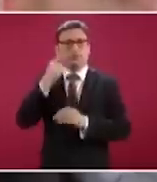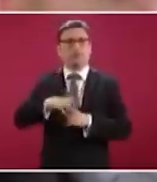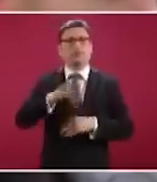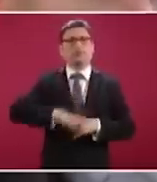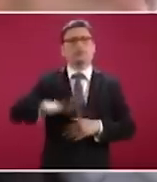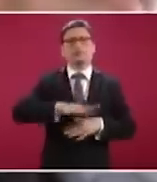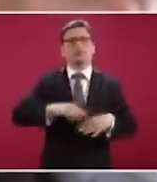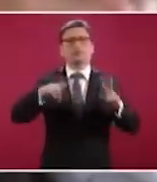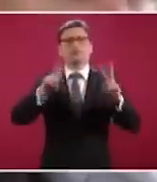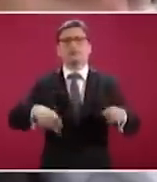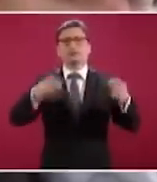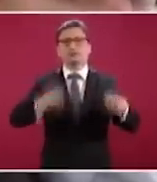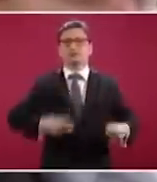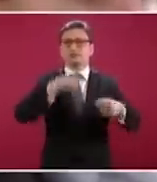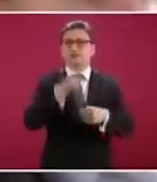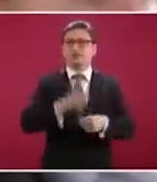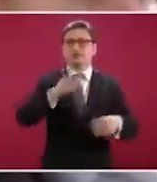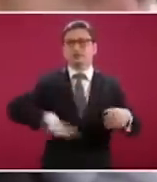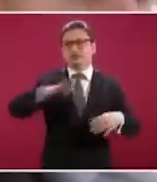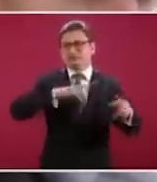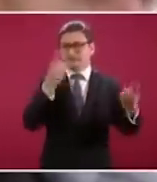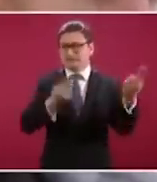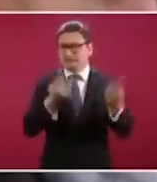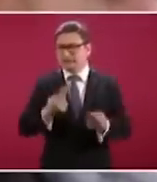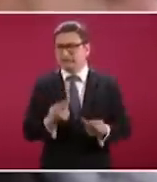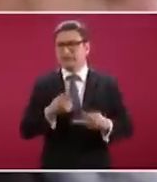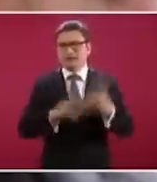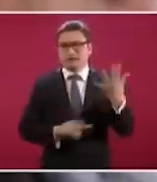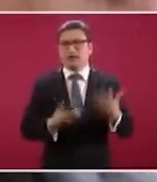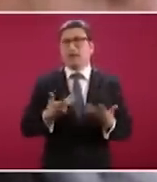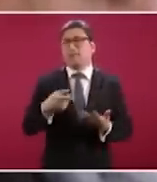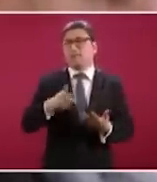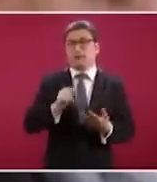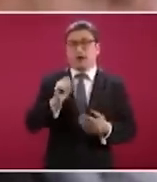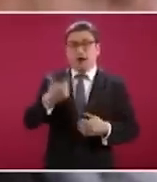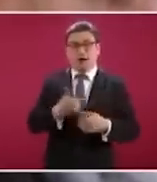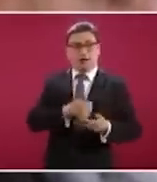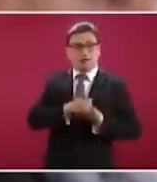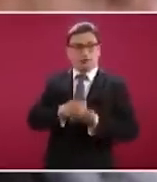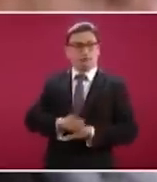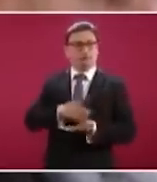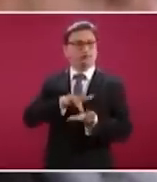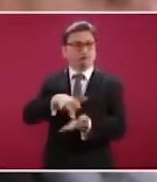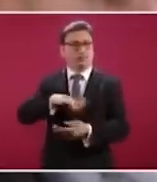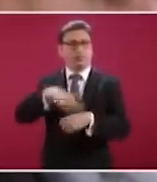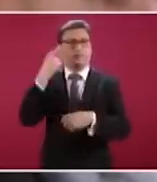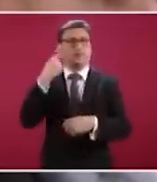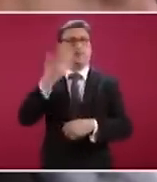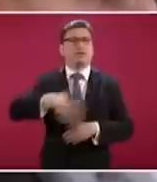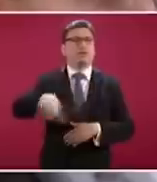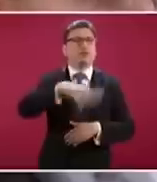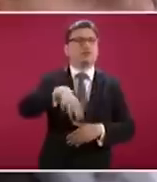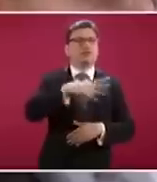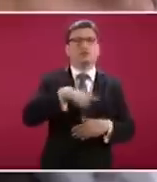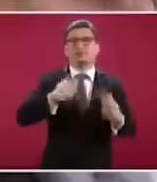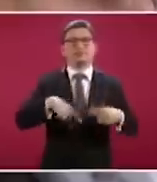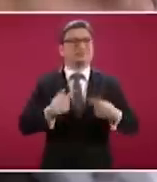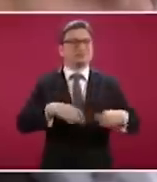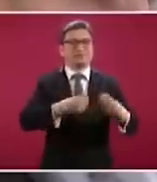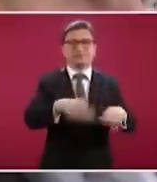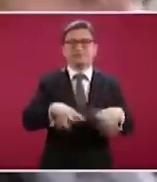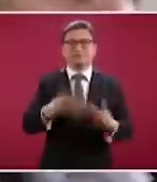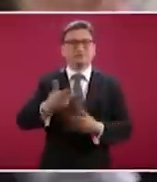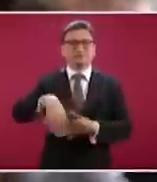la seguridad y todo este tipo de necesidades. ¿Habría algún tipo adicional de apoyo en el tema de la búsqueda de sus